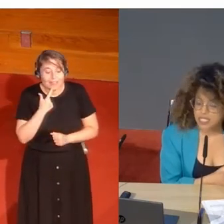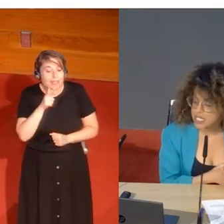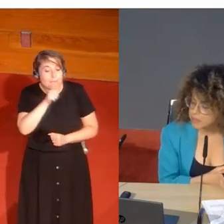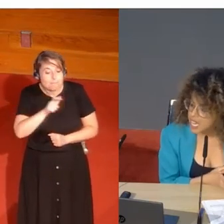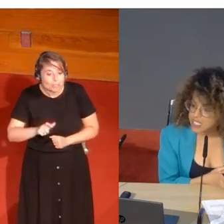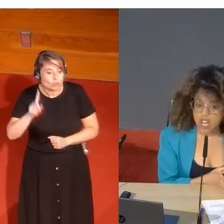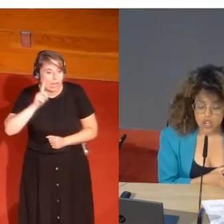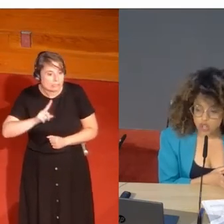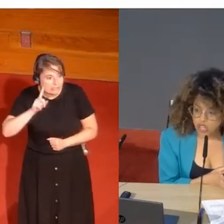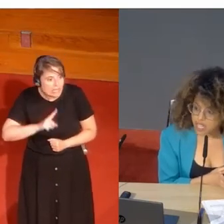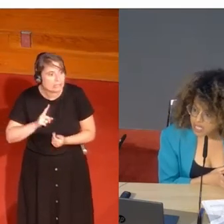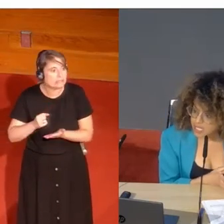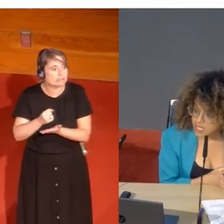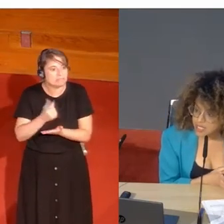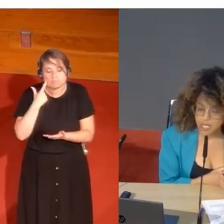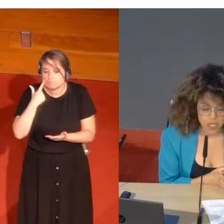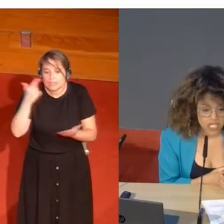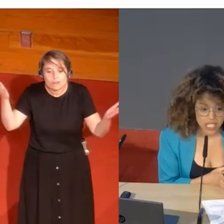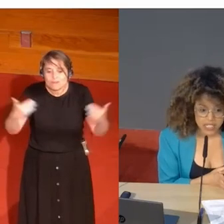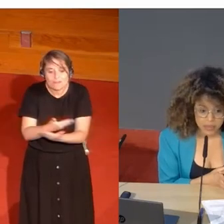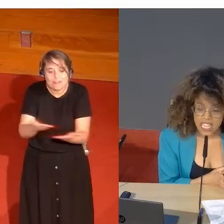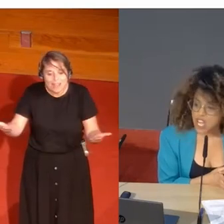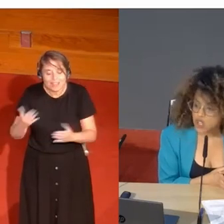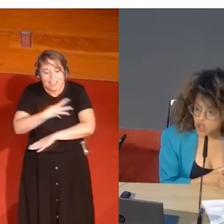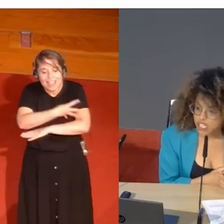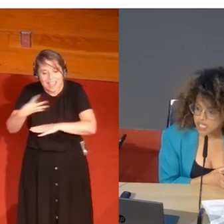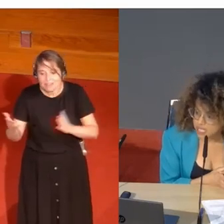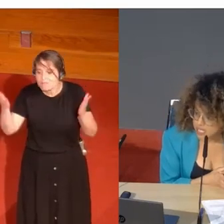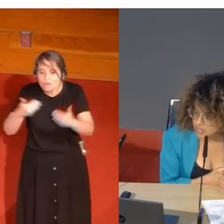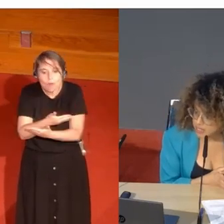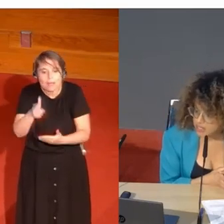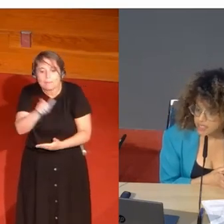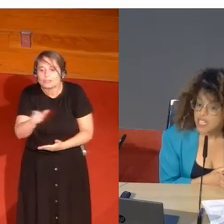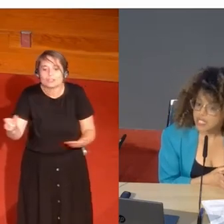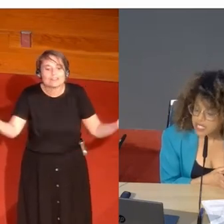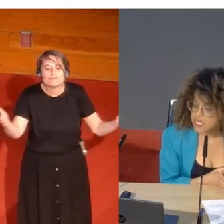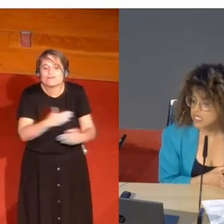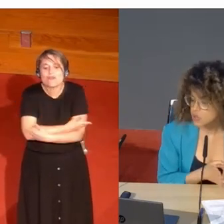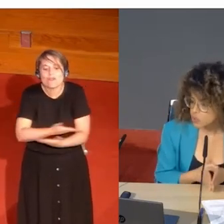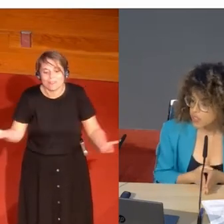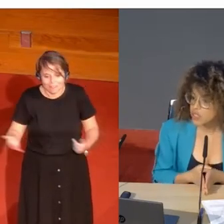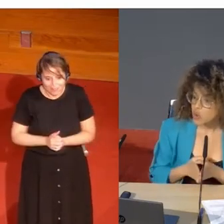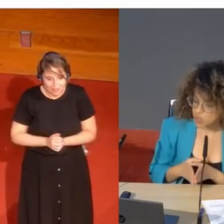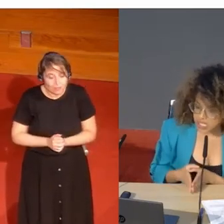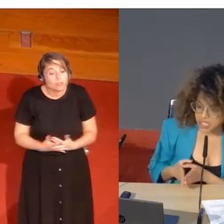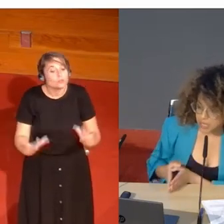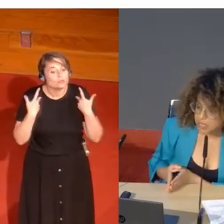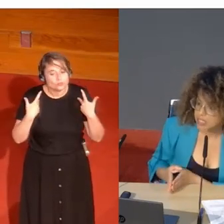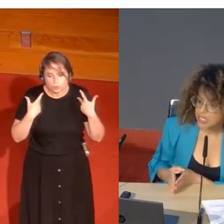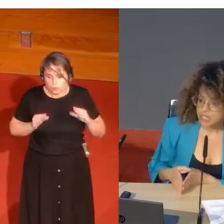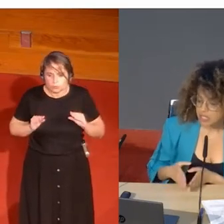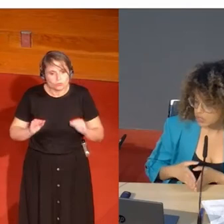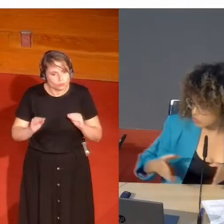gays y lesbianas no existen que las personas lgtb no existen y sufren una